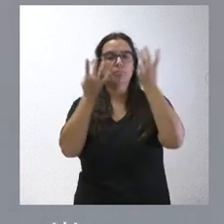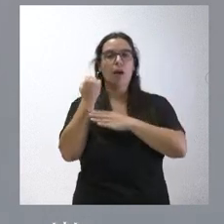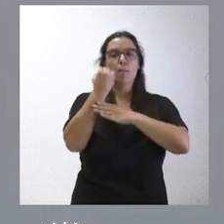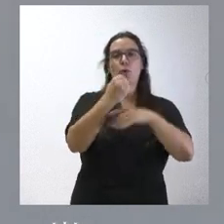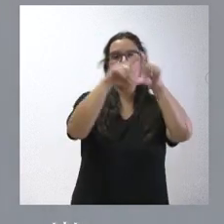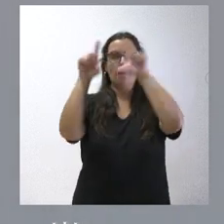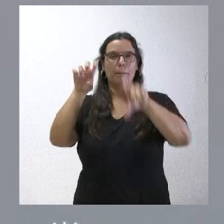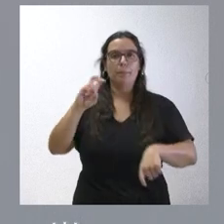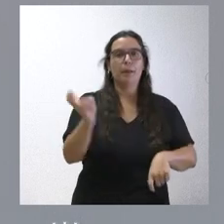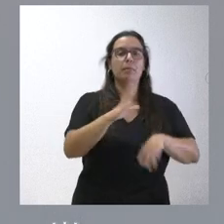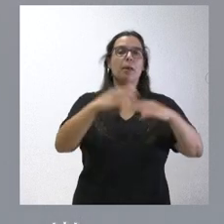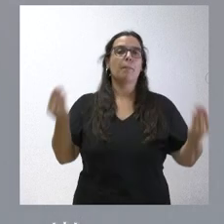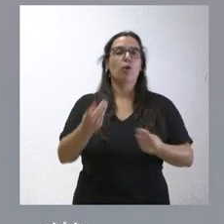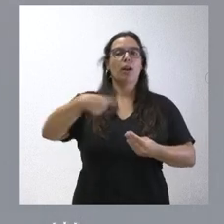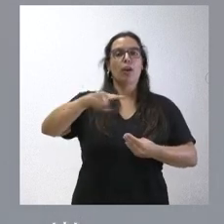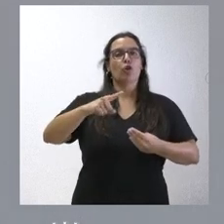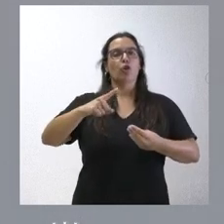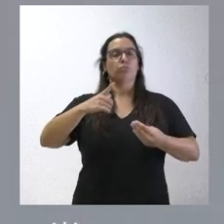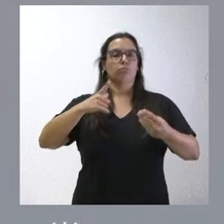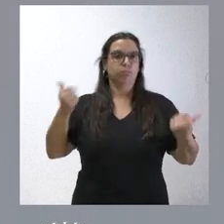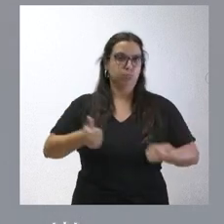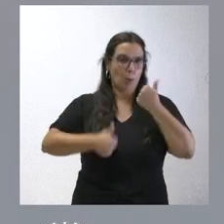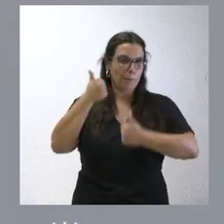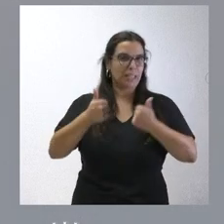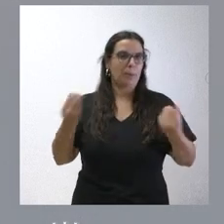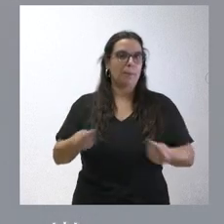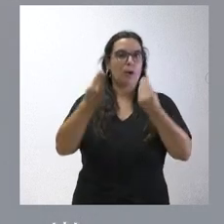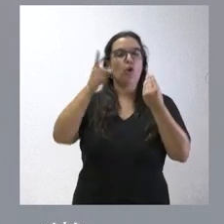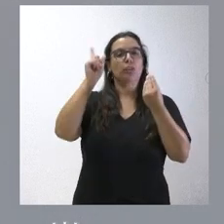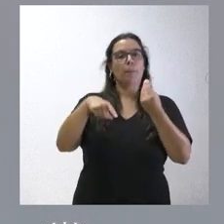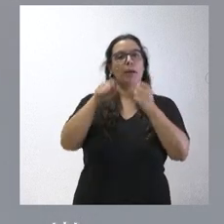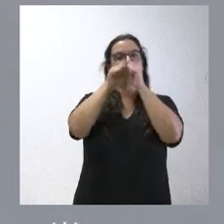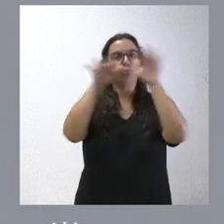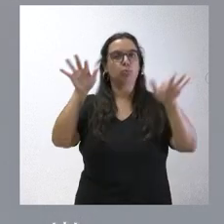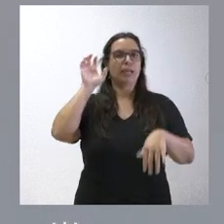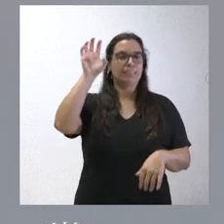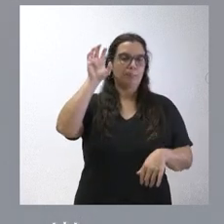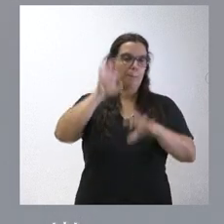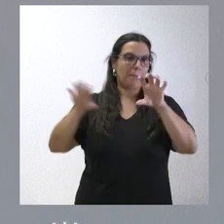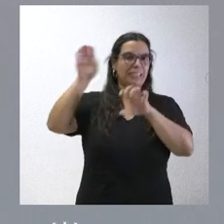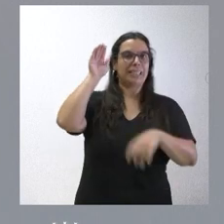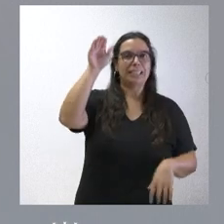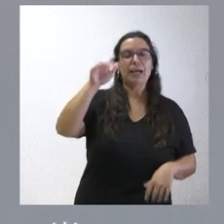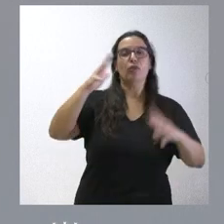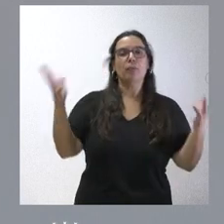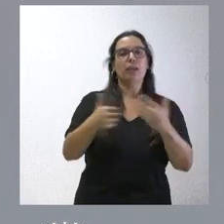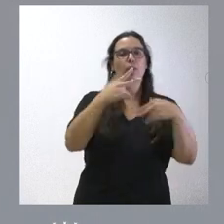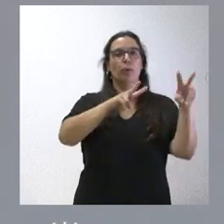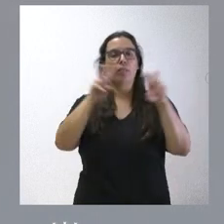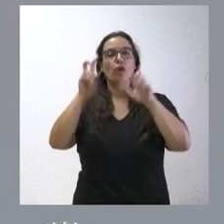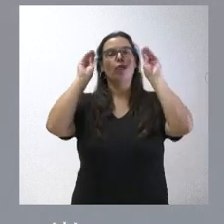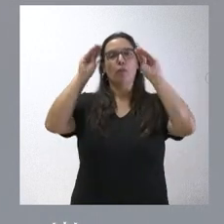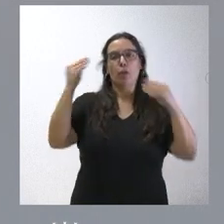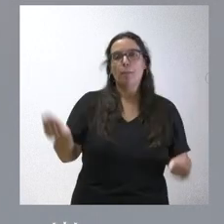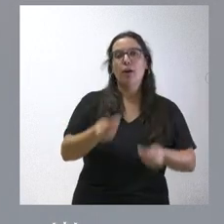tejido empresarial para mejorar su cooperatividad favorecer su internacionalización fomentar la innovación mejorar la formación prestar servicios